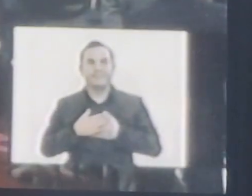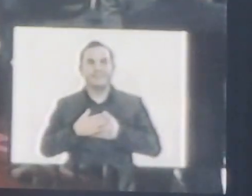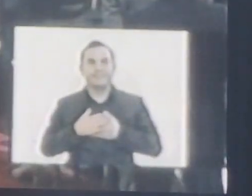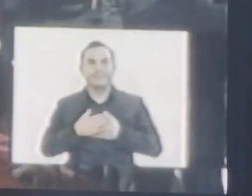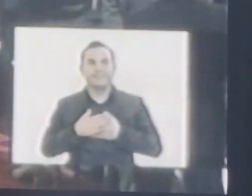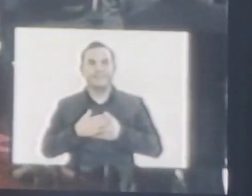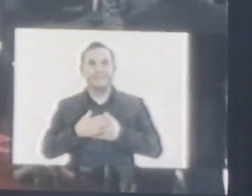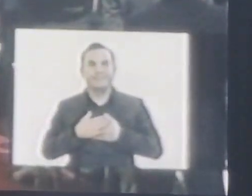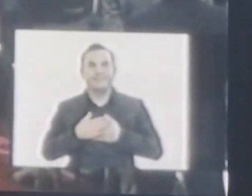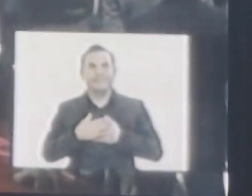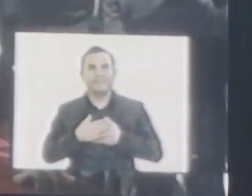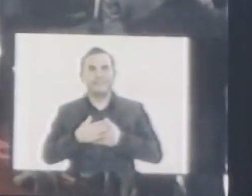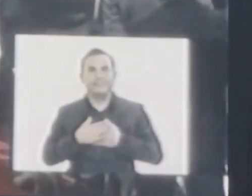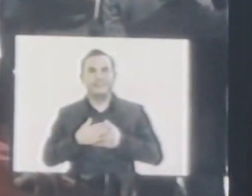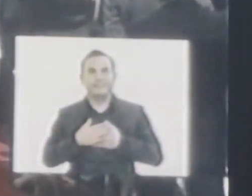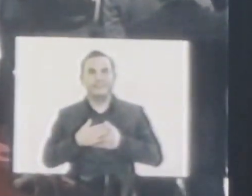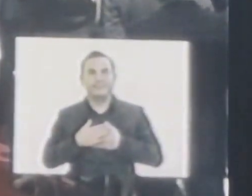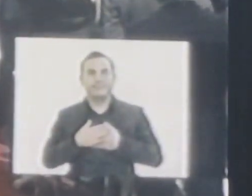Escuela Militar,